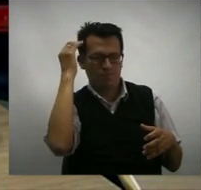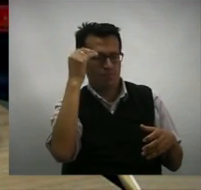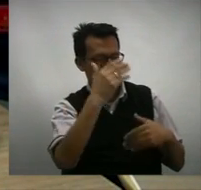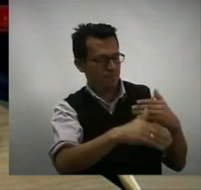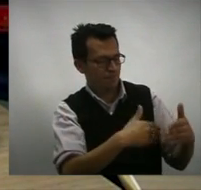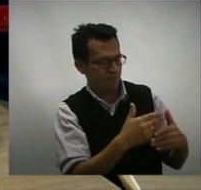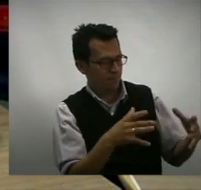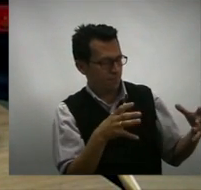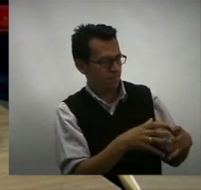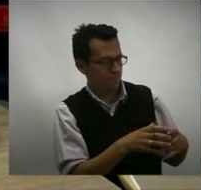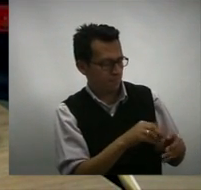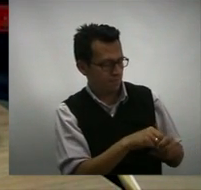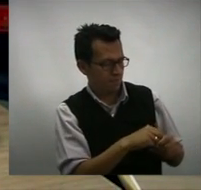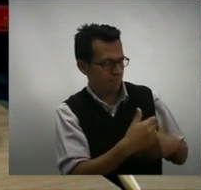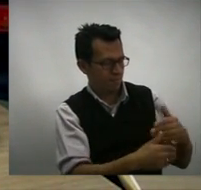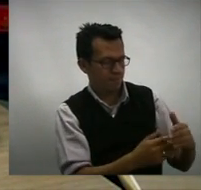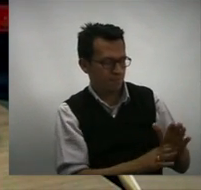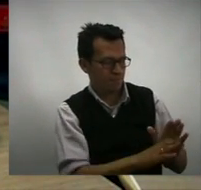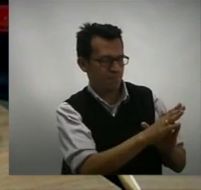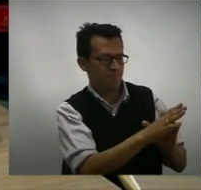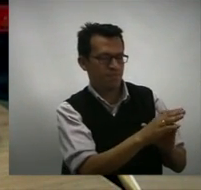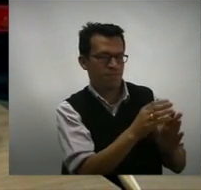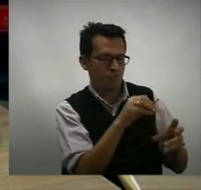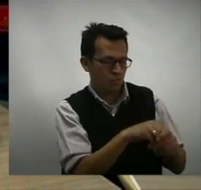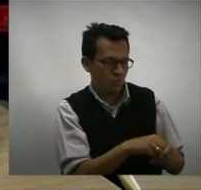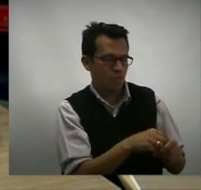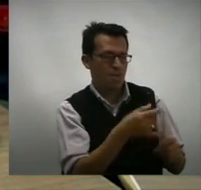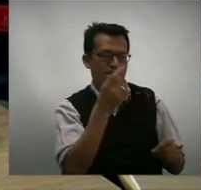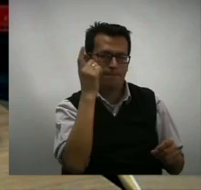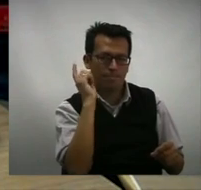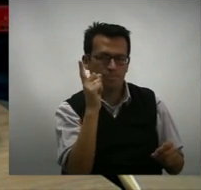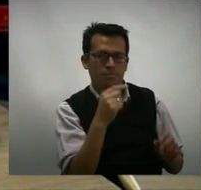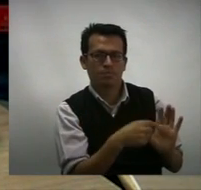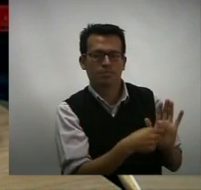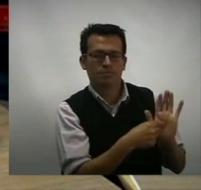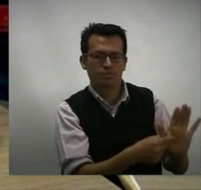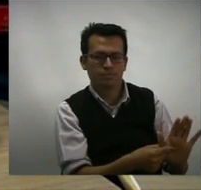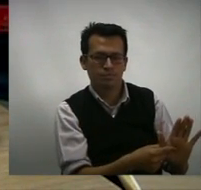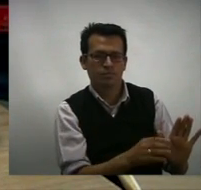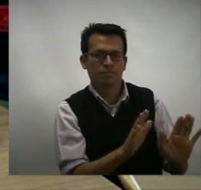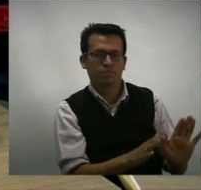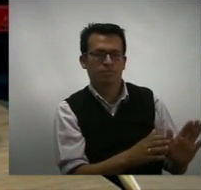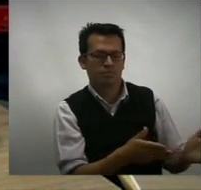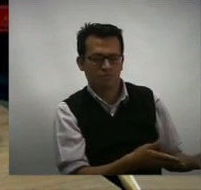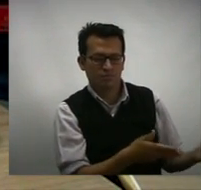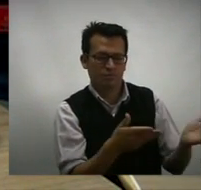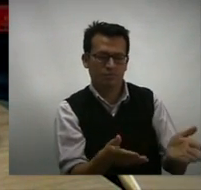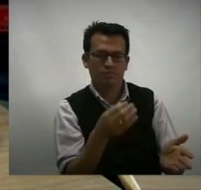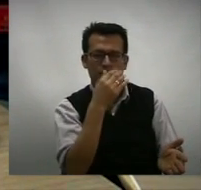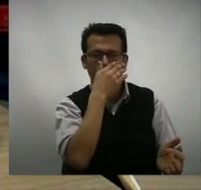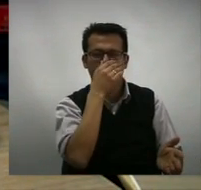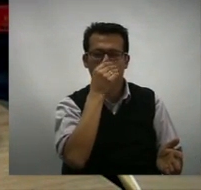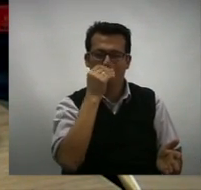colorario, que sustenta la eficacia que eficacia política tecnocrática y los juegos de dominación impuestos por el encierro. La mejor manera de